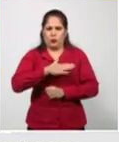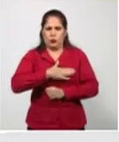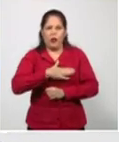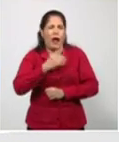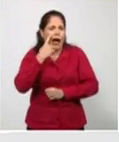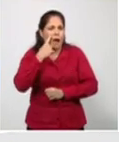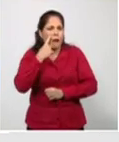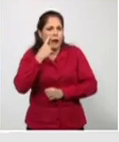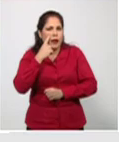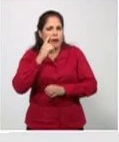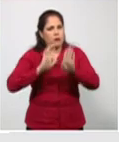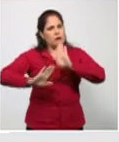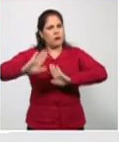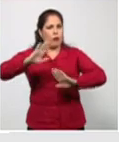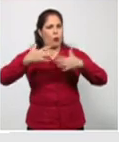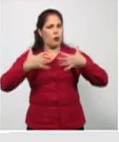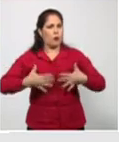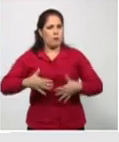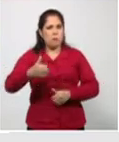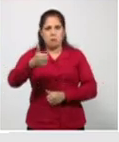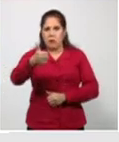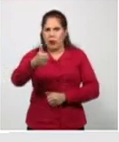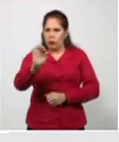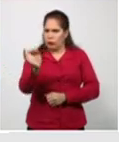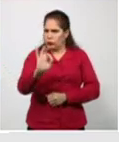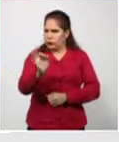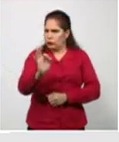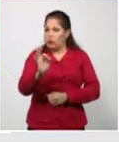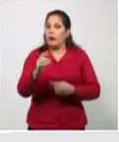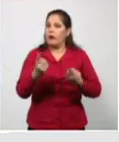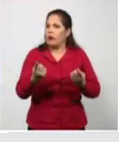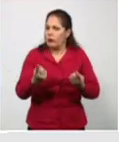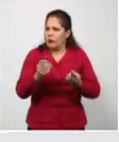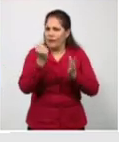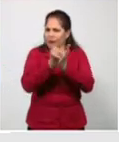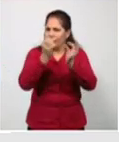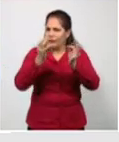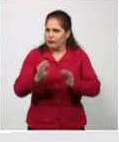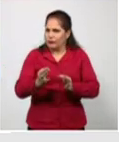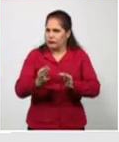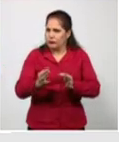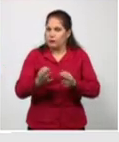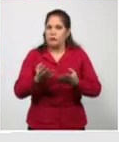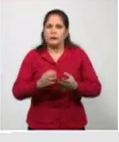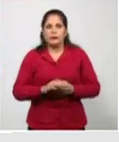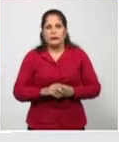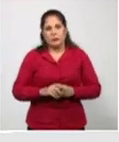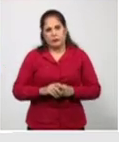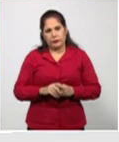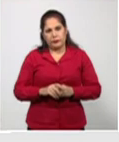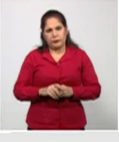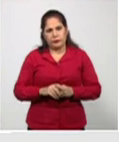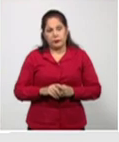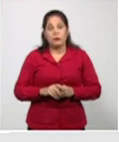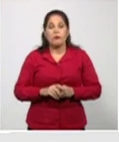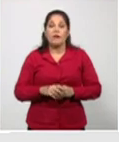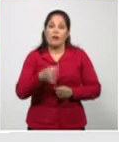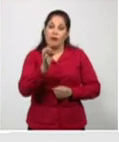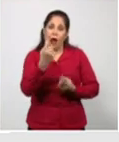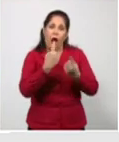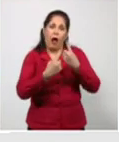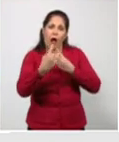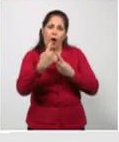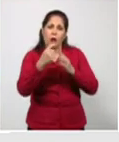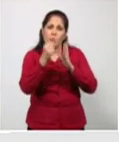inmunidad en esta enfermedad todavía es un poco incierta, o sea, qué tiempo, cómo se logra, y realmente hay algunas cosas que